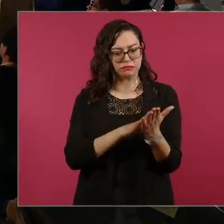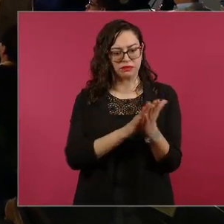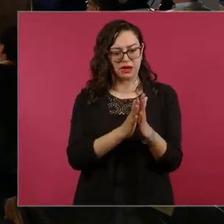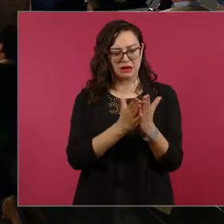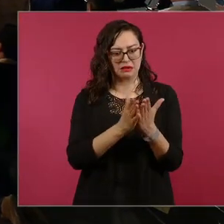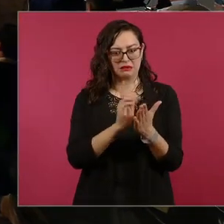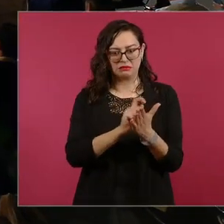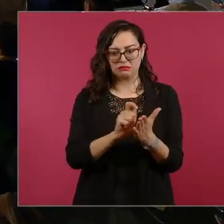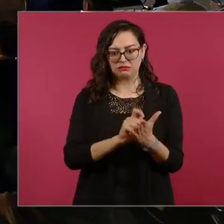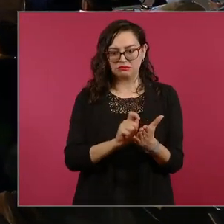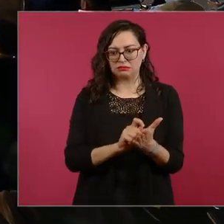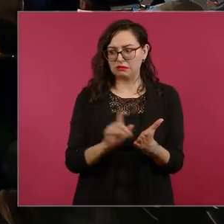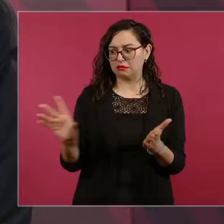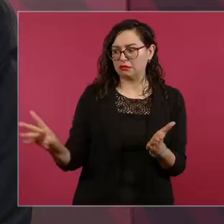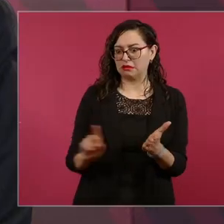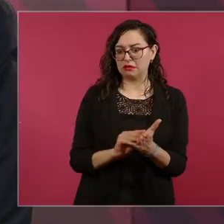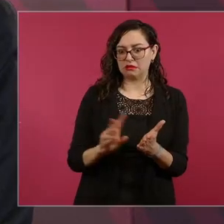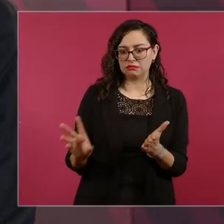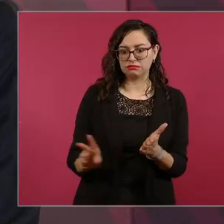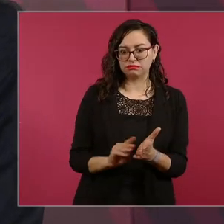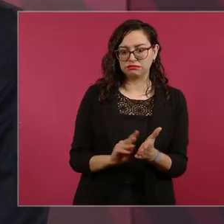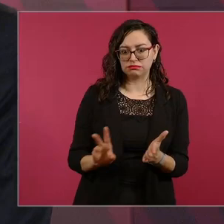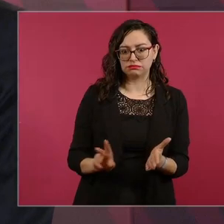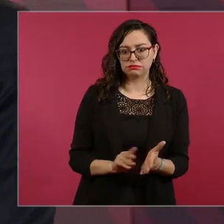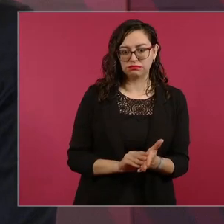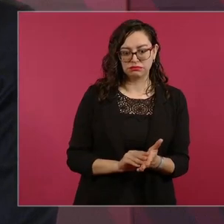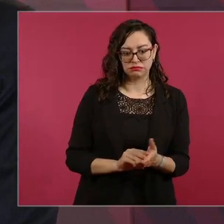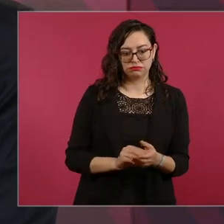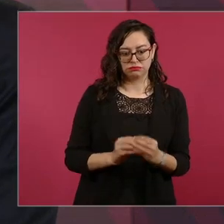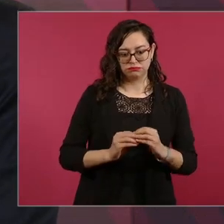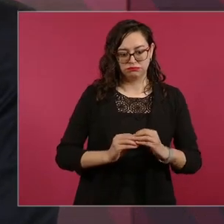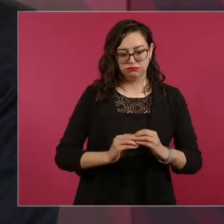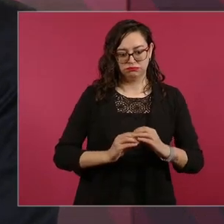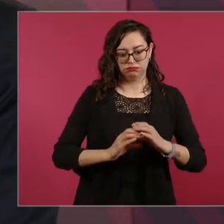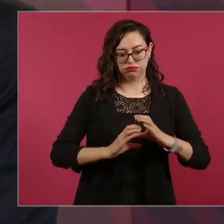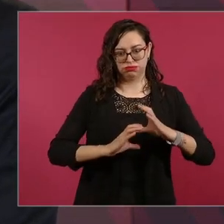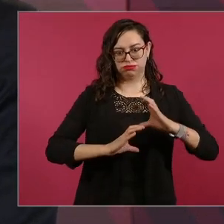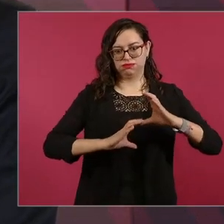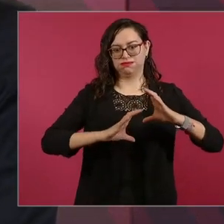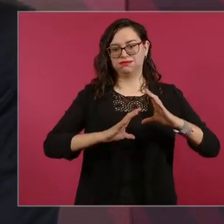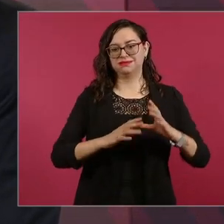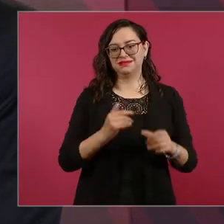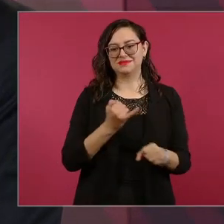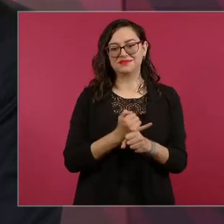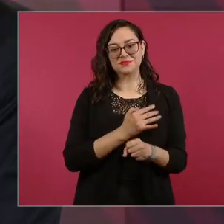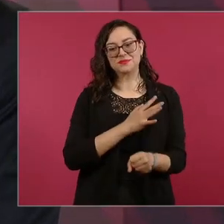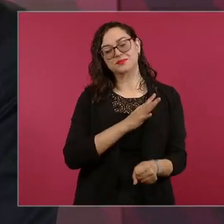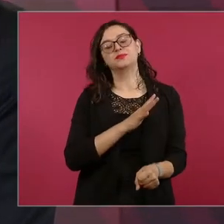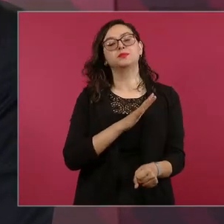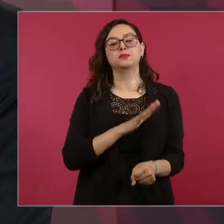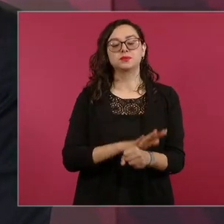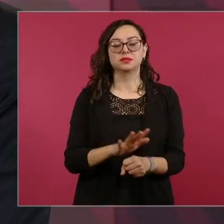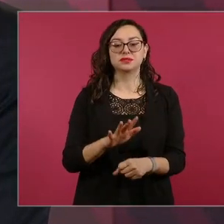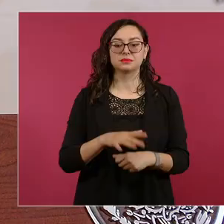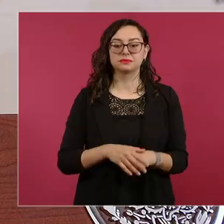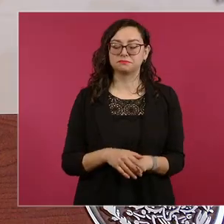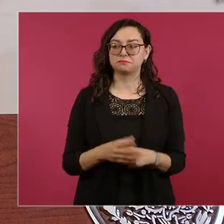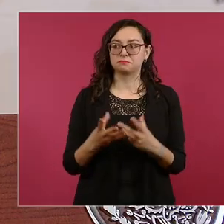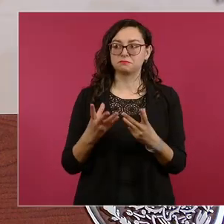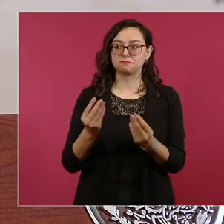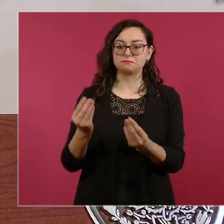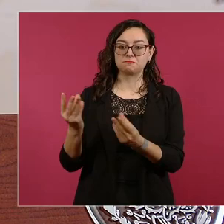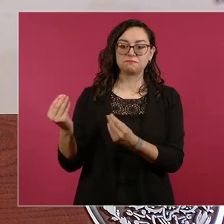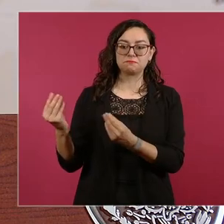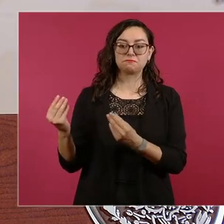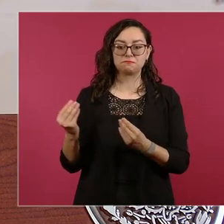son afortunadamente muchos en nuestro país, además